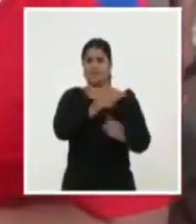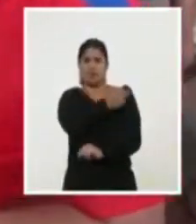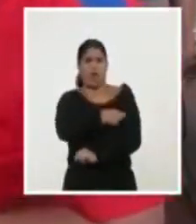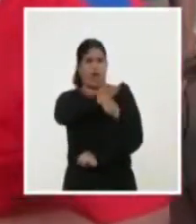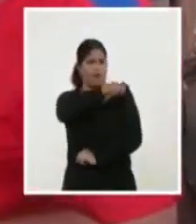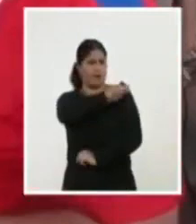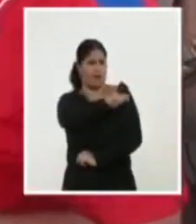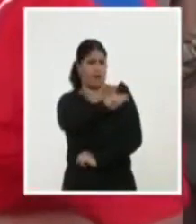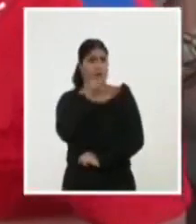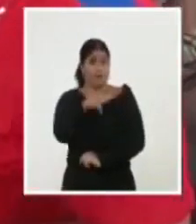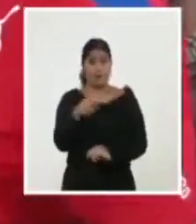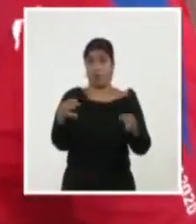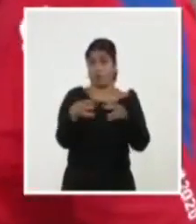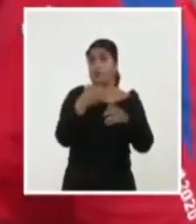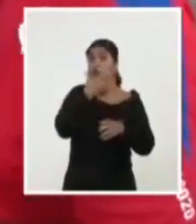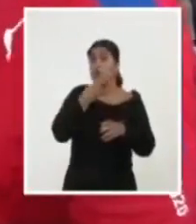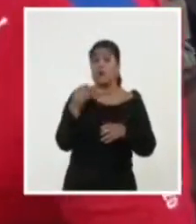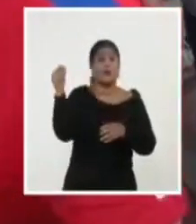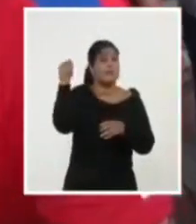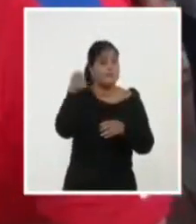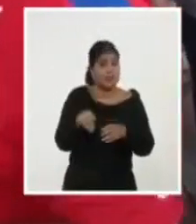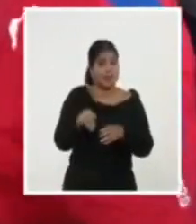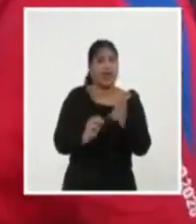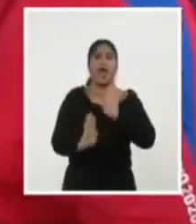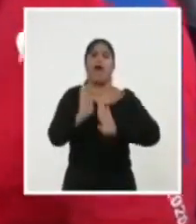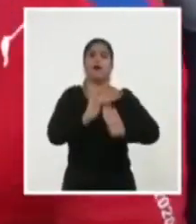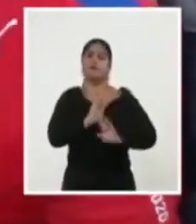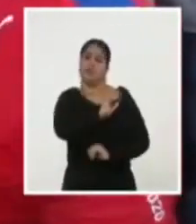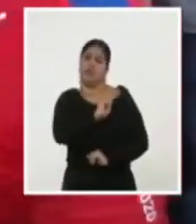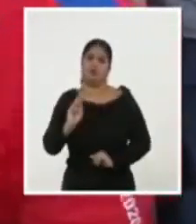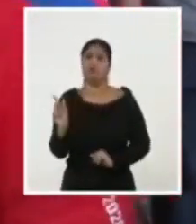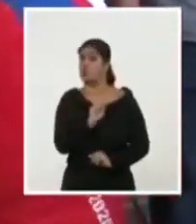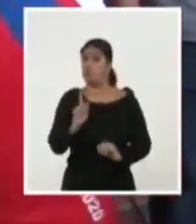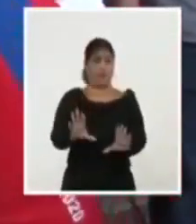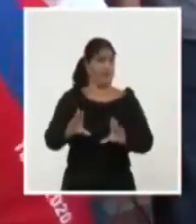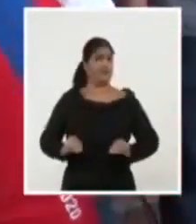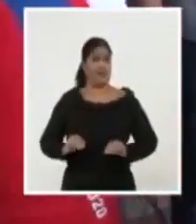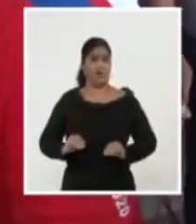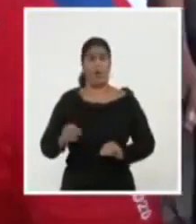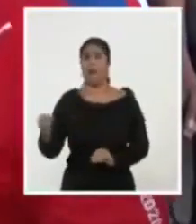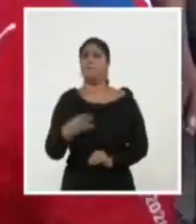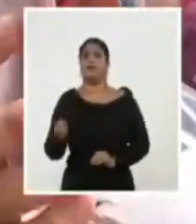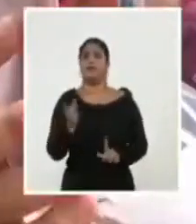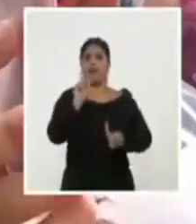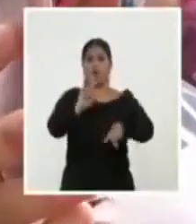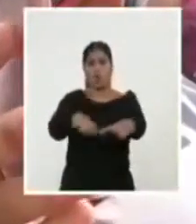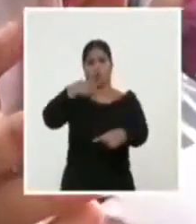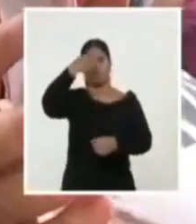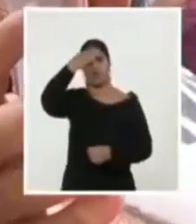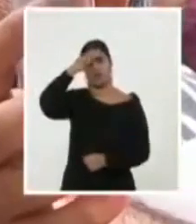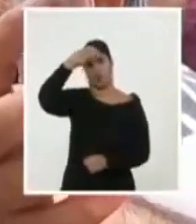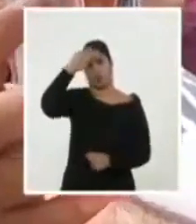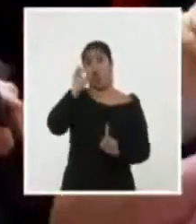se convocaron, las campañas por subvertir el orden interno, las campañas mediáticas de contra Cuba, contra la